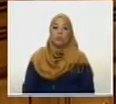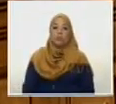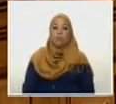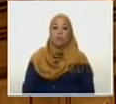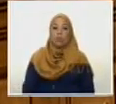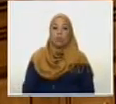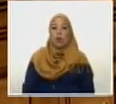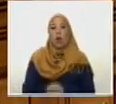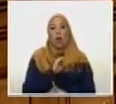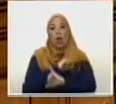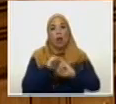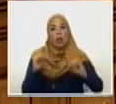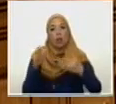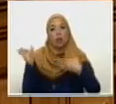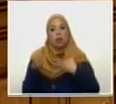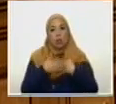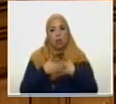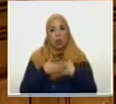Quiero cerrar, camarada,